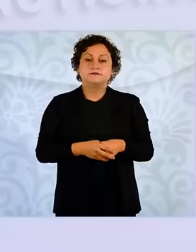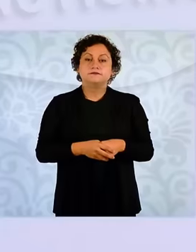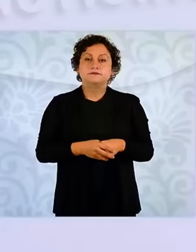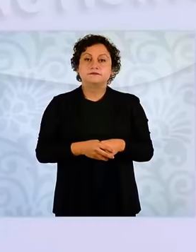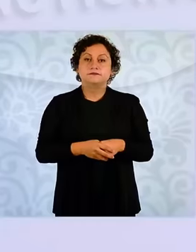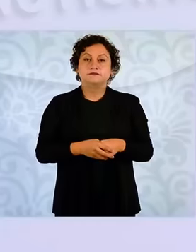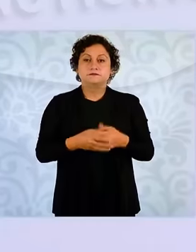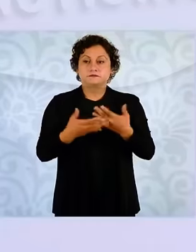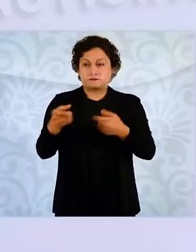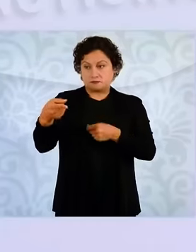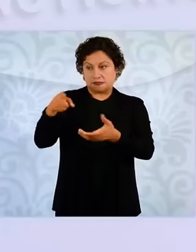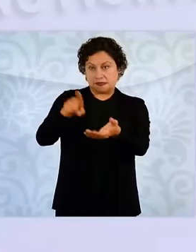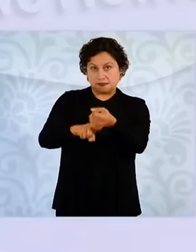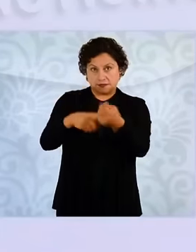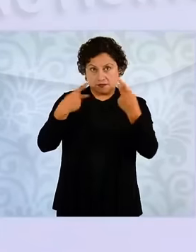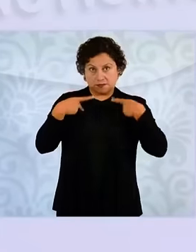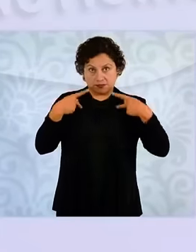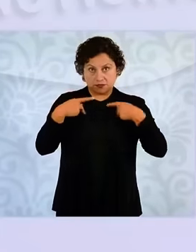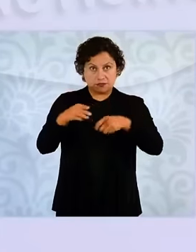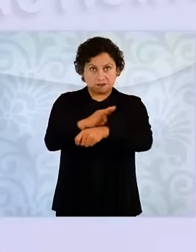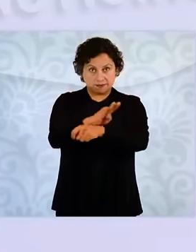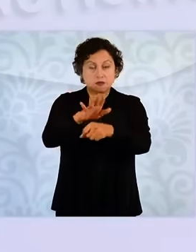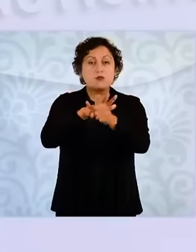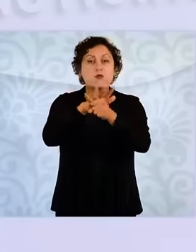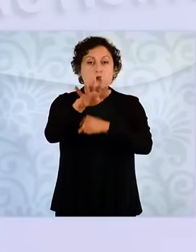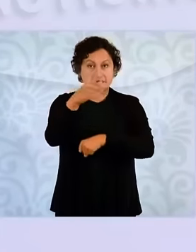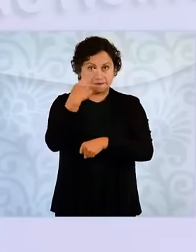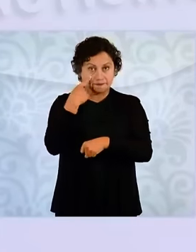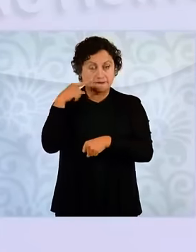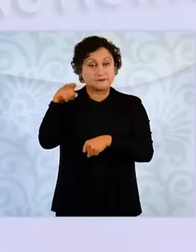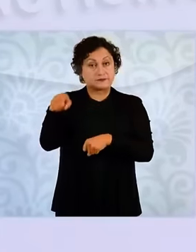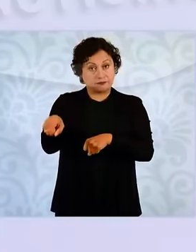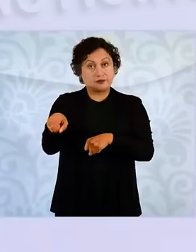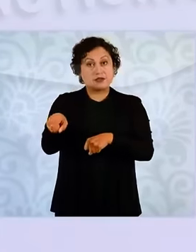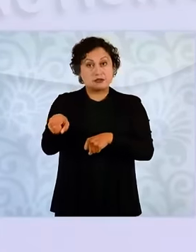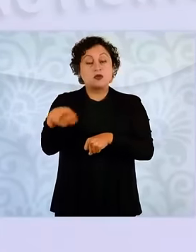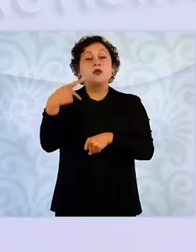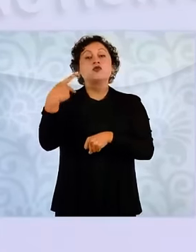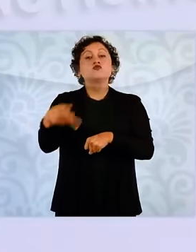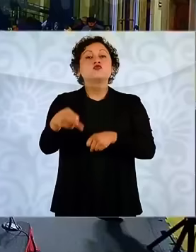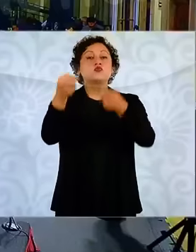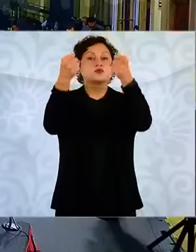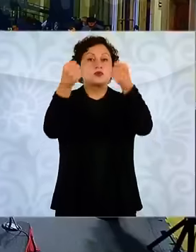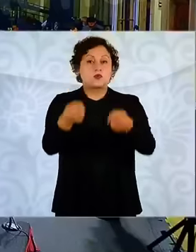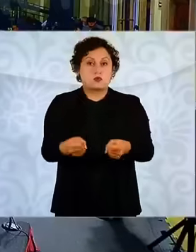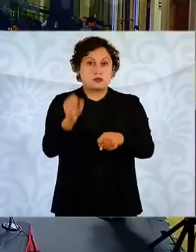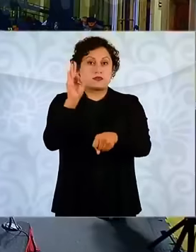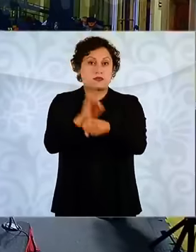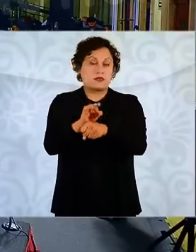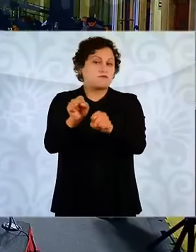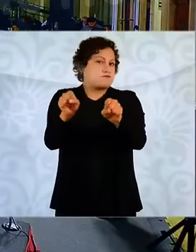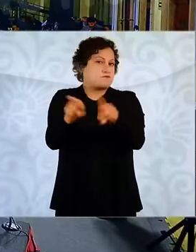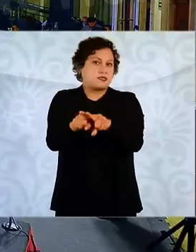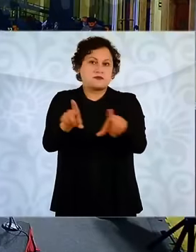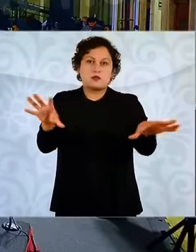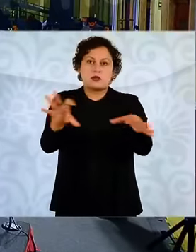participantes de la Guardia Nacional. Tienen acceso a los servicios de seguridad social del Ejército.